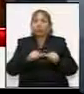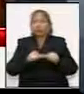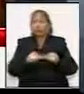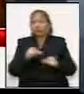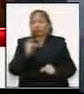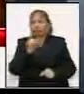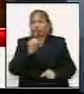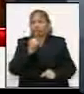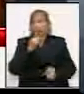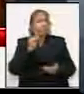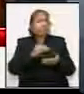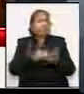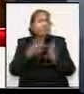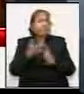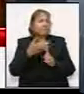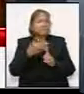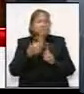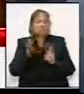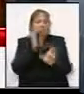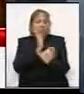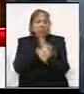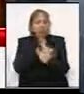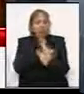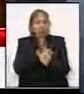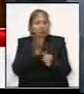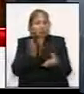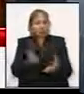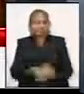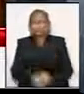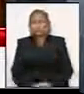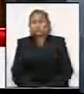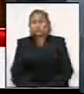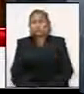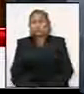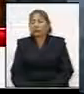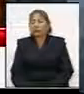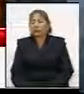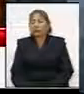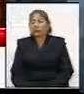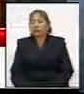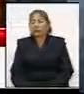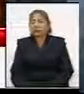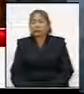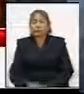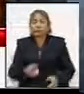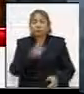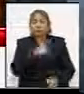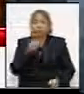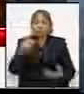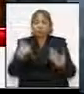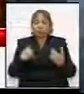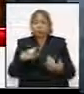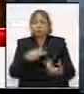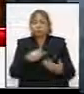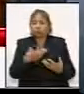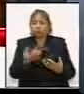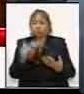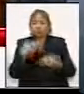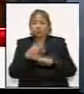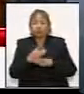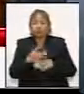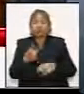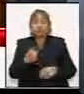sean maltratados psicológicamente. Ustedes o muchos de nosotros hemos